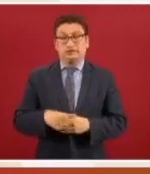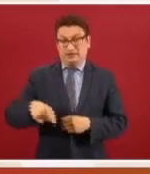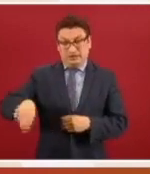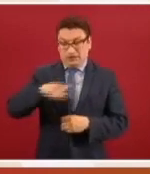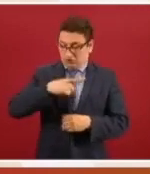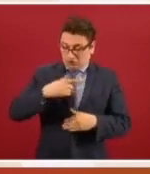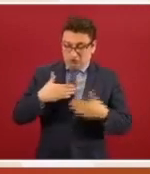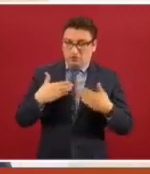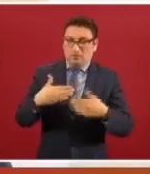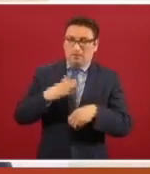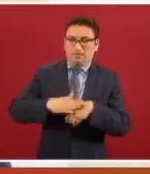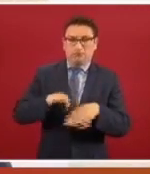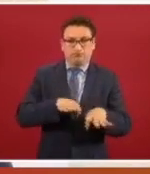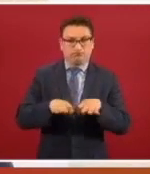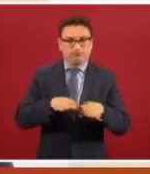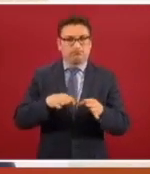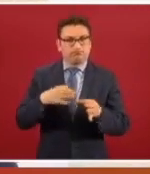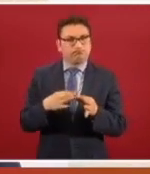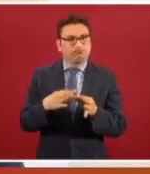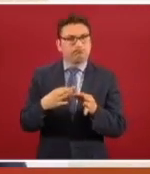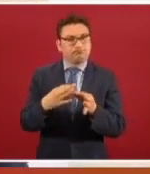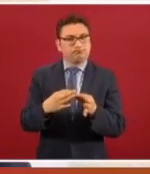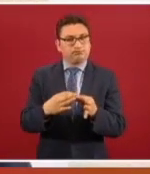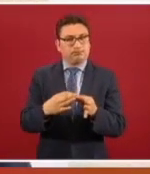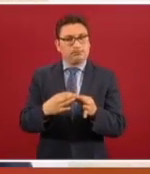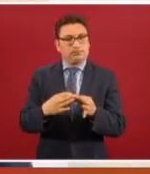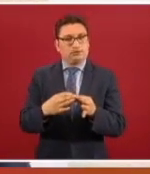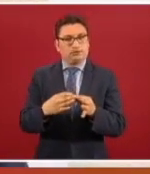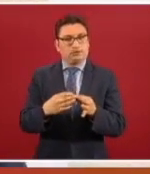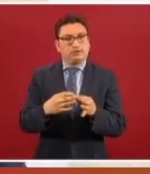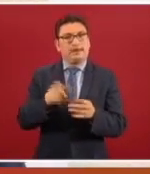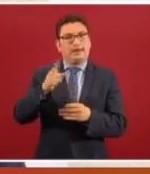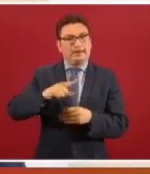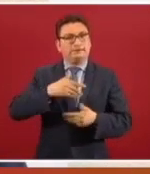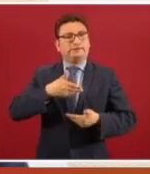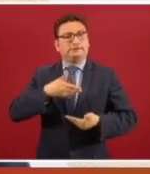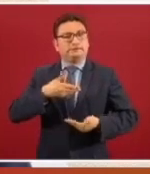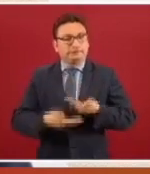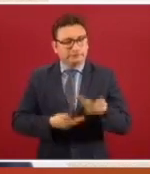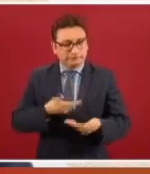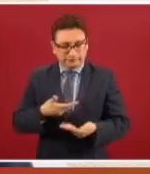entrega, más espíritu de servicio,